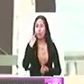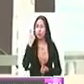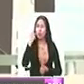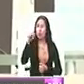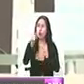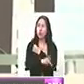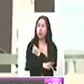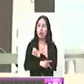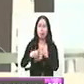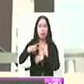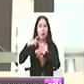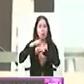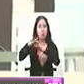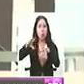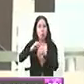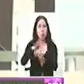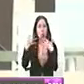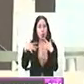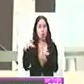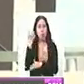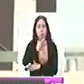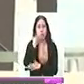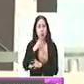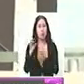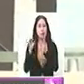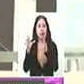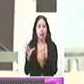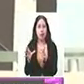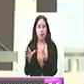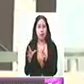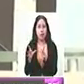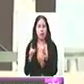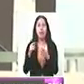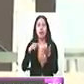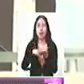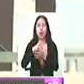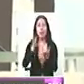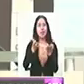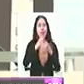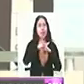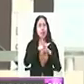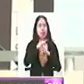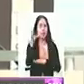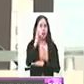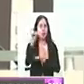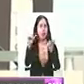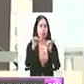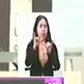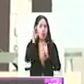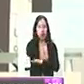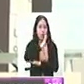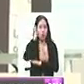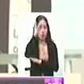países? Creemos que lo más importante, si hablamos en términos de sistema de